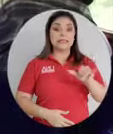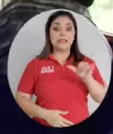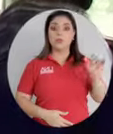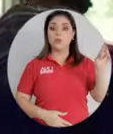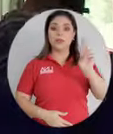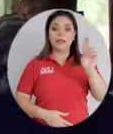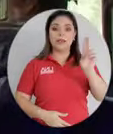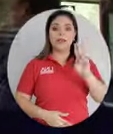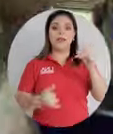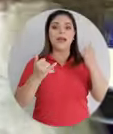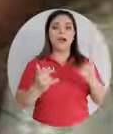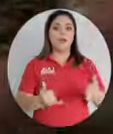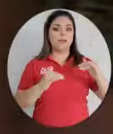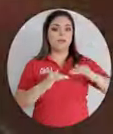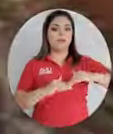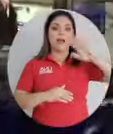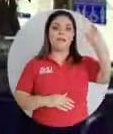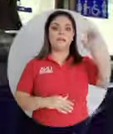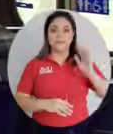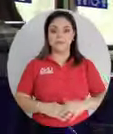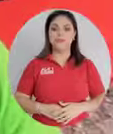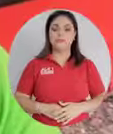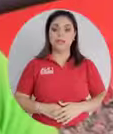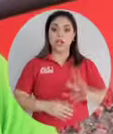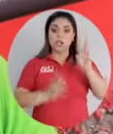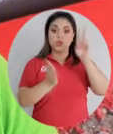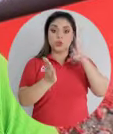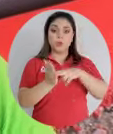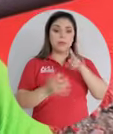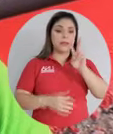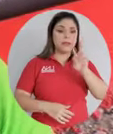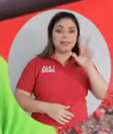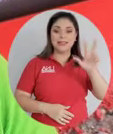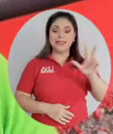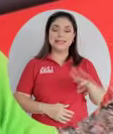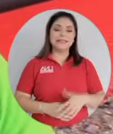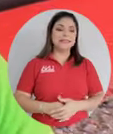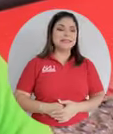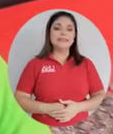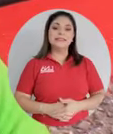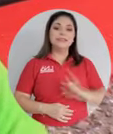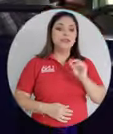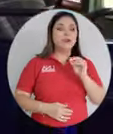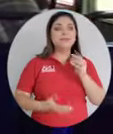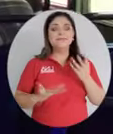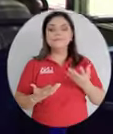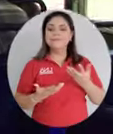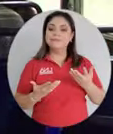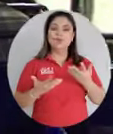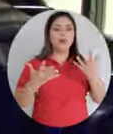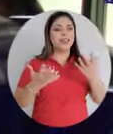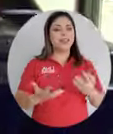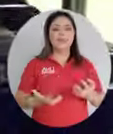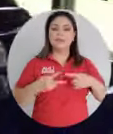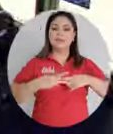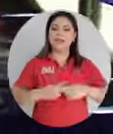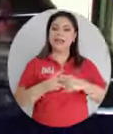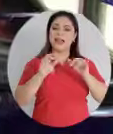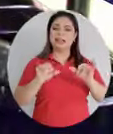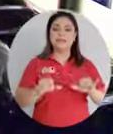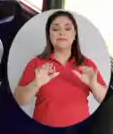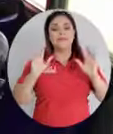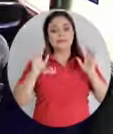urgente antes, hoy más que nunca. Definitivamente 2023 no pinta como quisiéramos, como hablábamos en el primer bloque. No quisiéramos